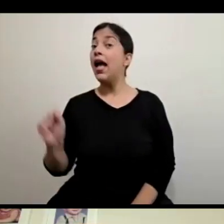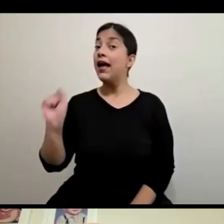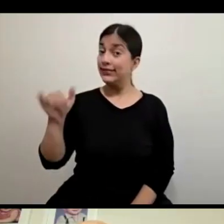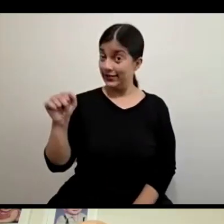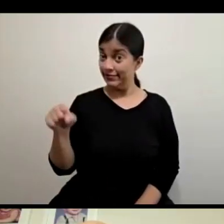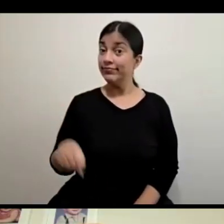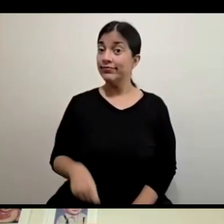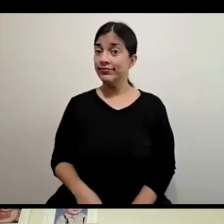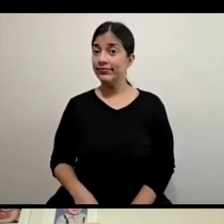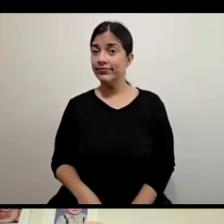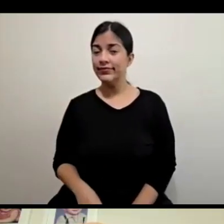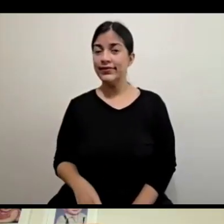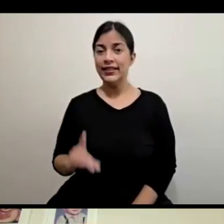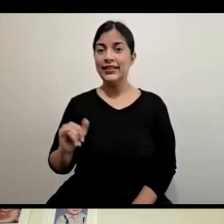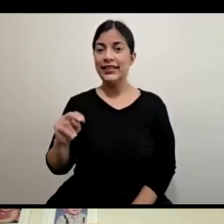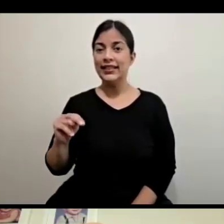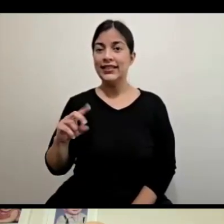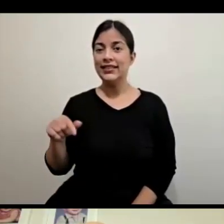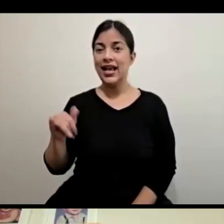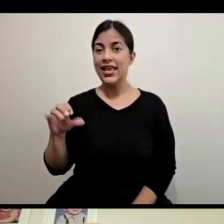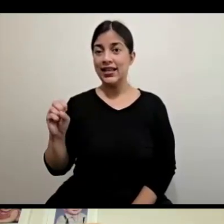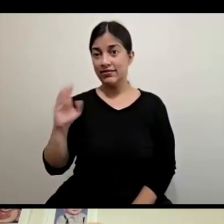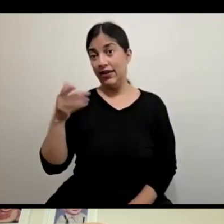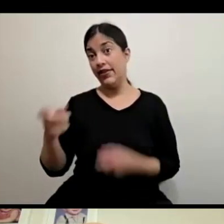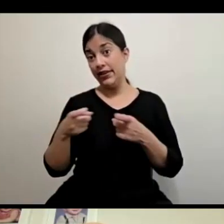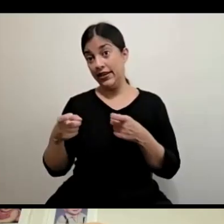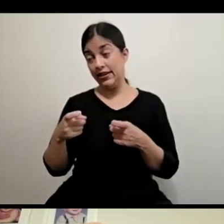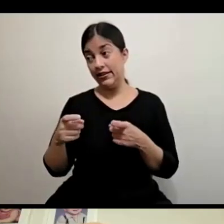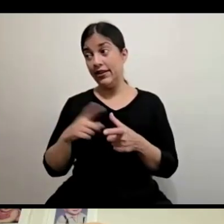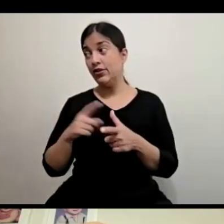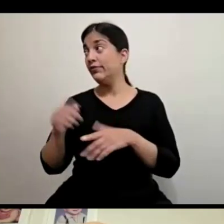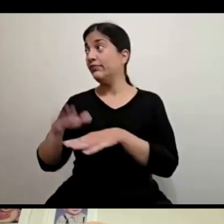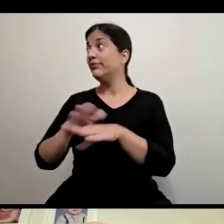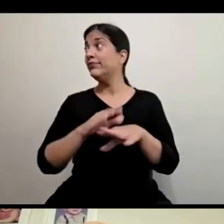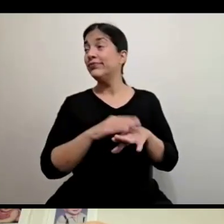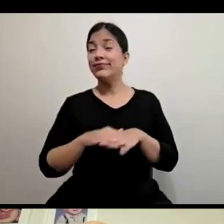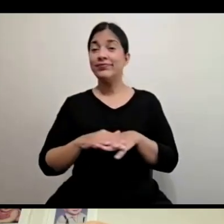Que iba a dirigir Dean Sayas, y Dean Sayas llamó a pruebas.